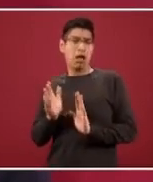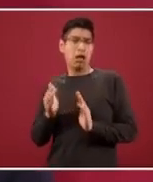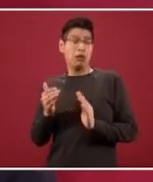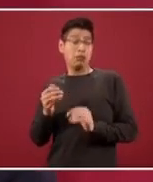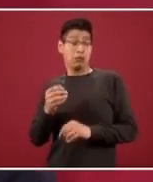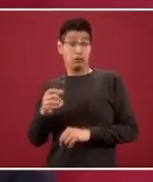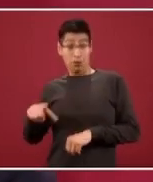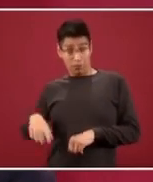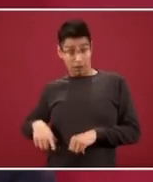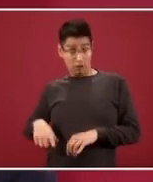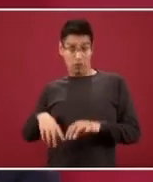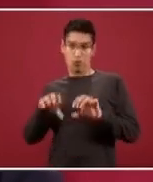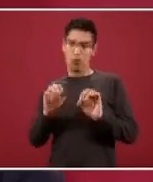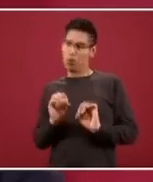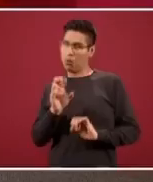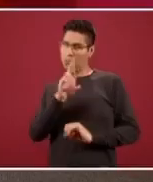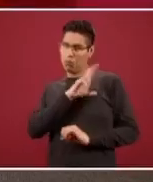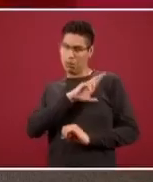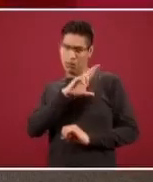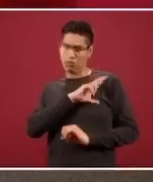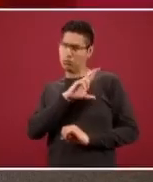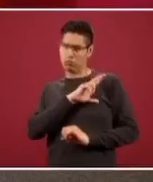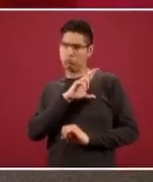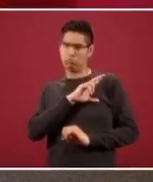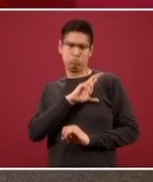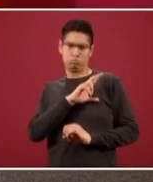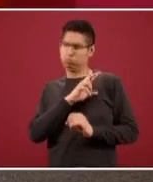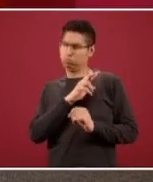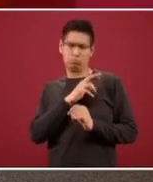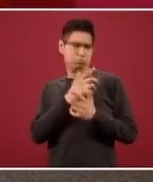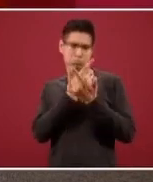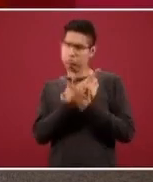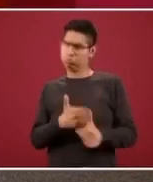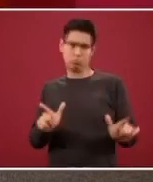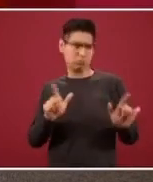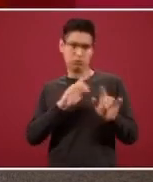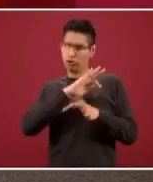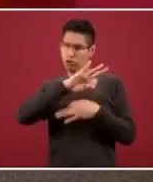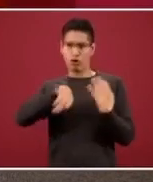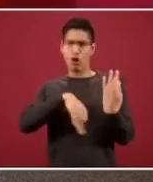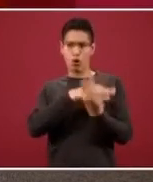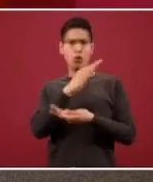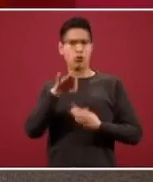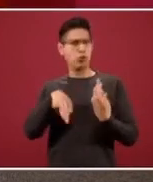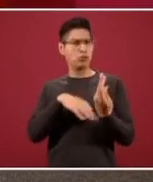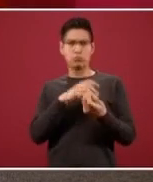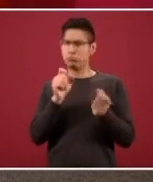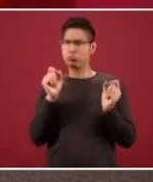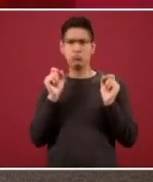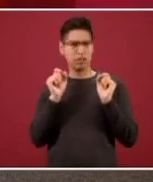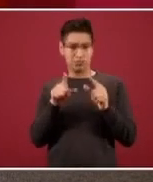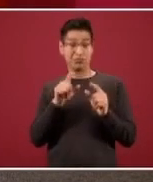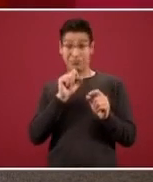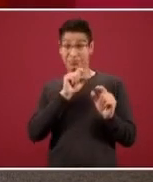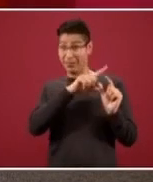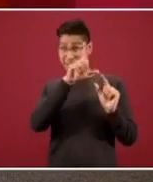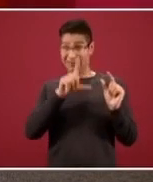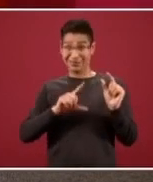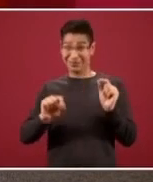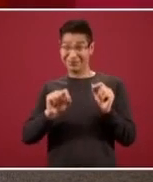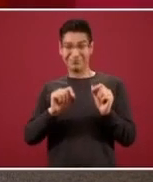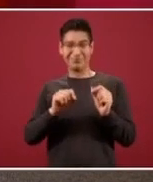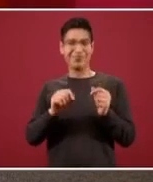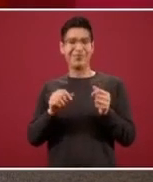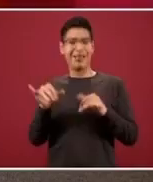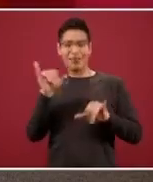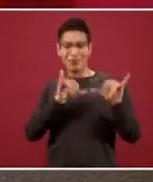este ejercicio se llevó también con todos los laboratorios de la red de laboratorios de salud pública de todo el país. Una vez